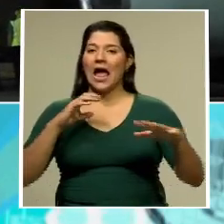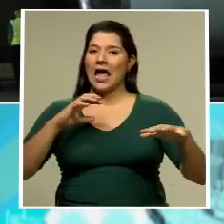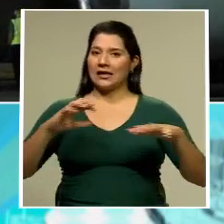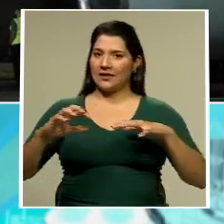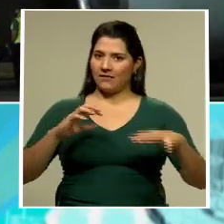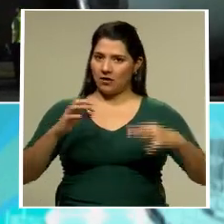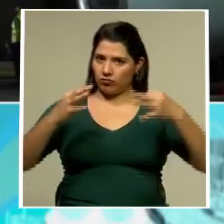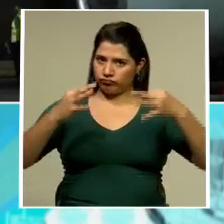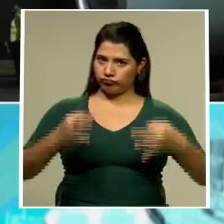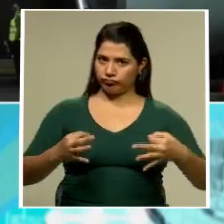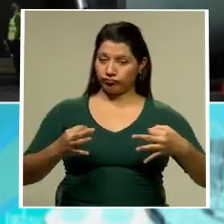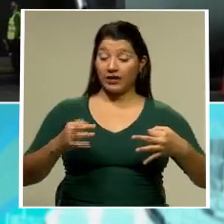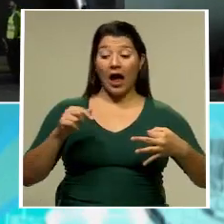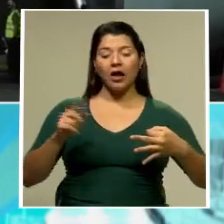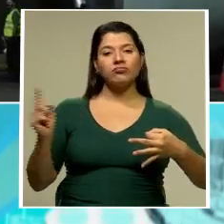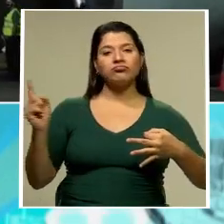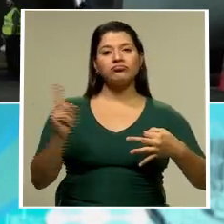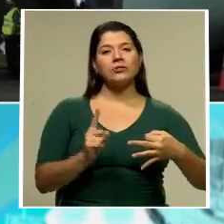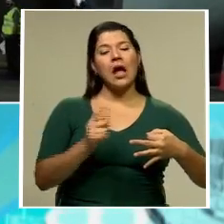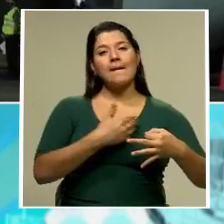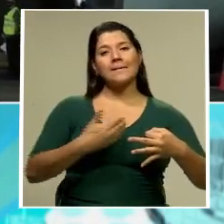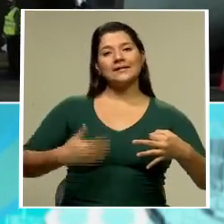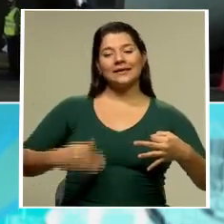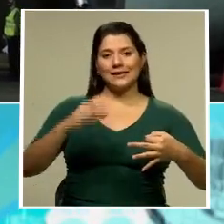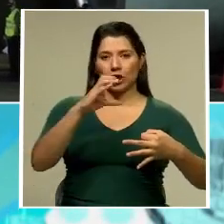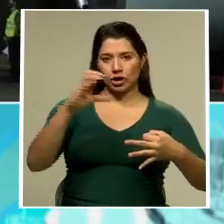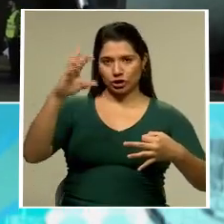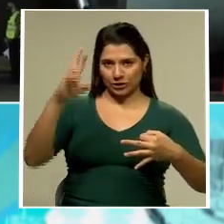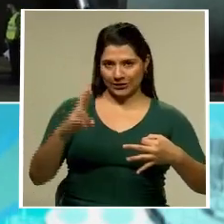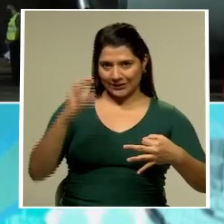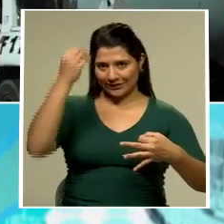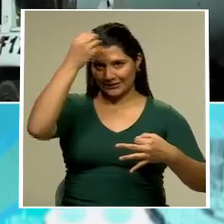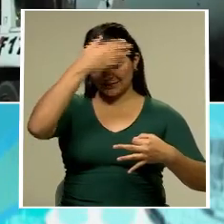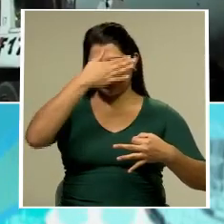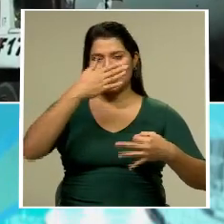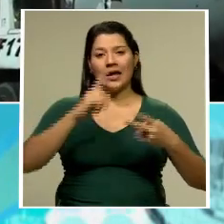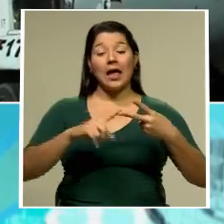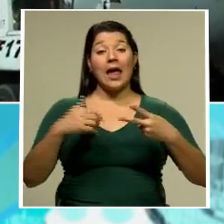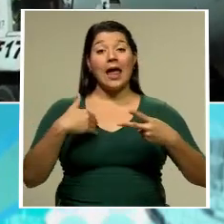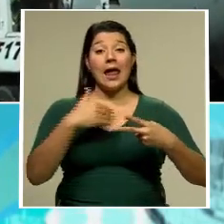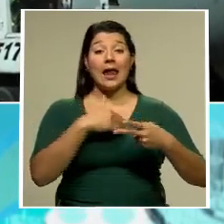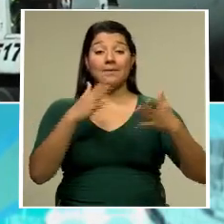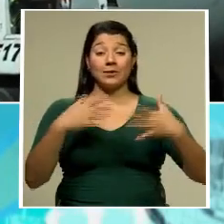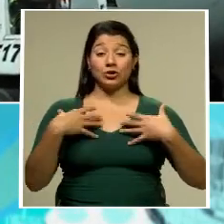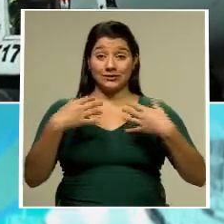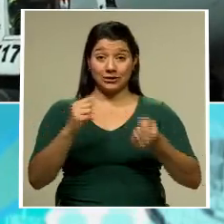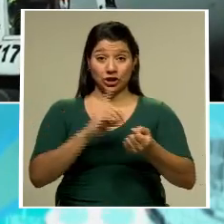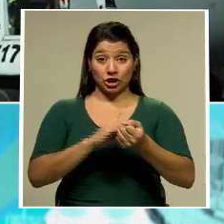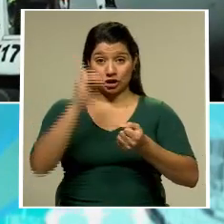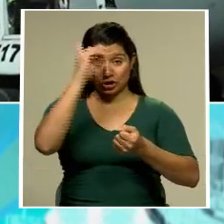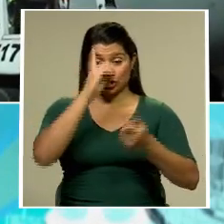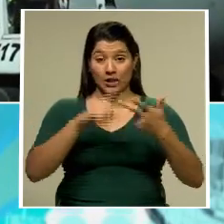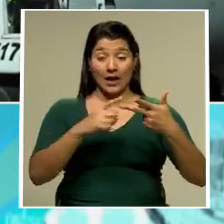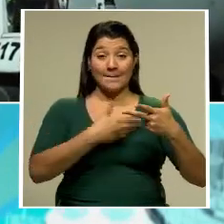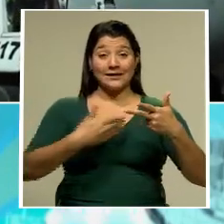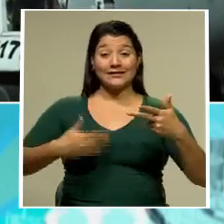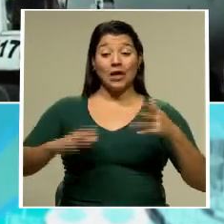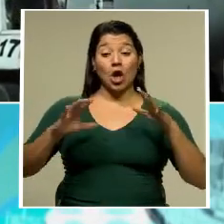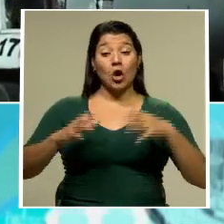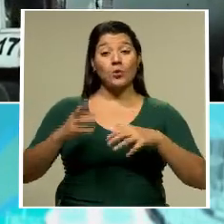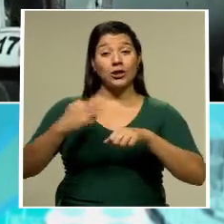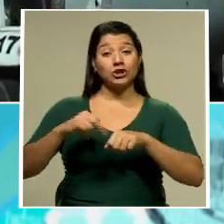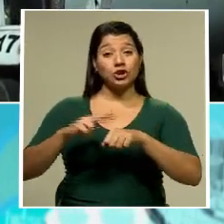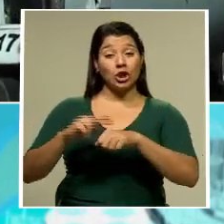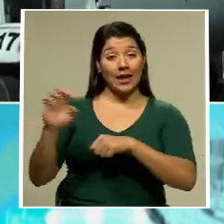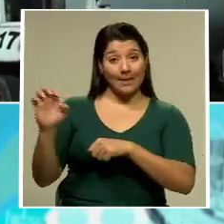protocolario donde estará presente el presidente de la República, don Carlos Alvarado, el ministro de Salud, el presidente de la Comisión Nacional